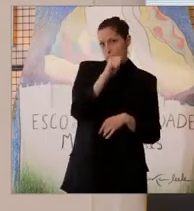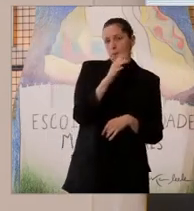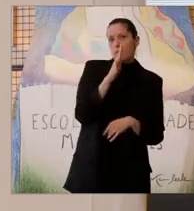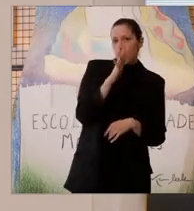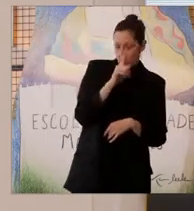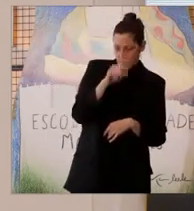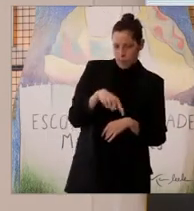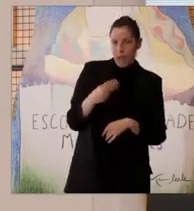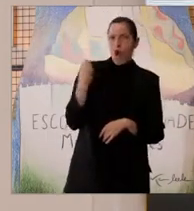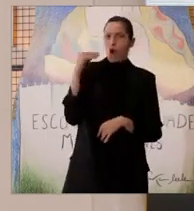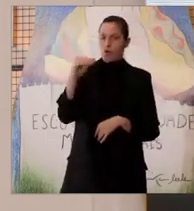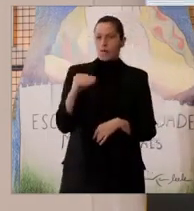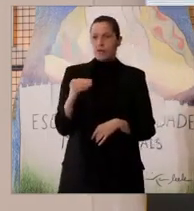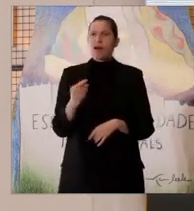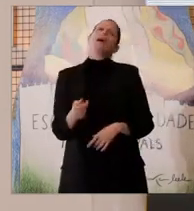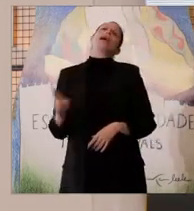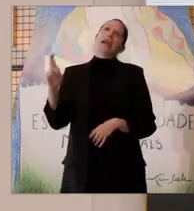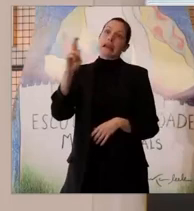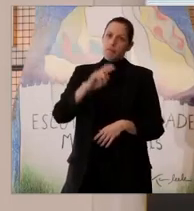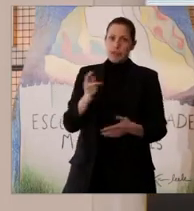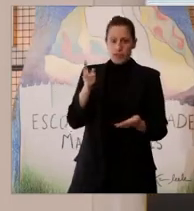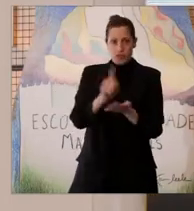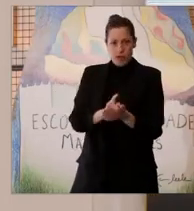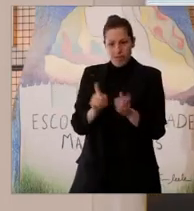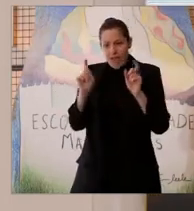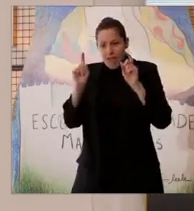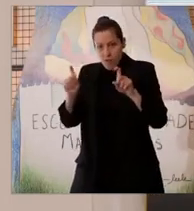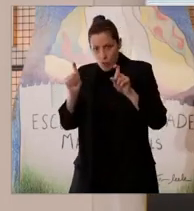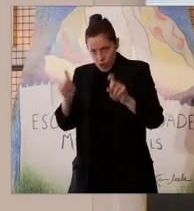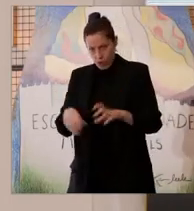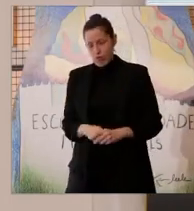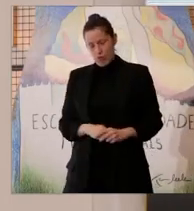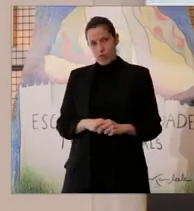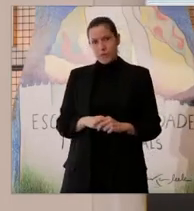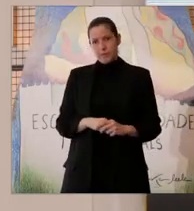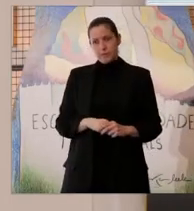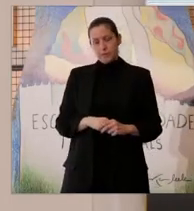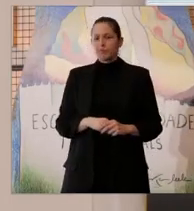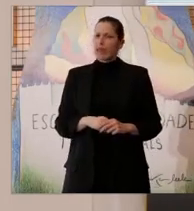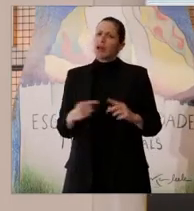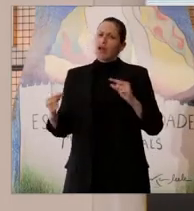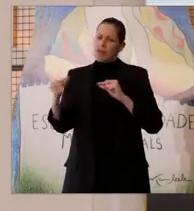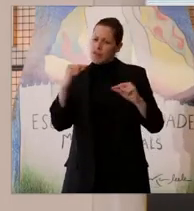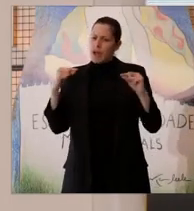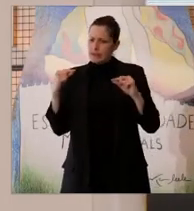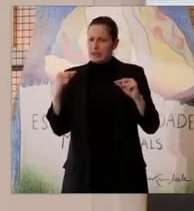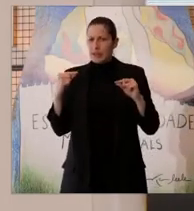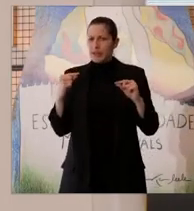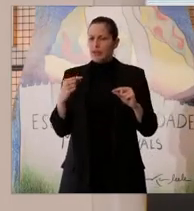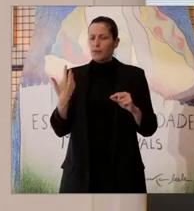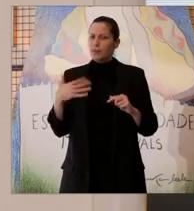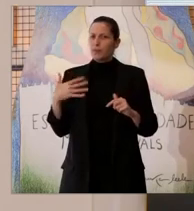educación la educación Pero si se están educando es que ese es otro ese es otro debate amplísimo y yo estoy intentando además